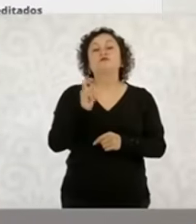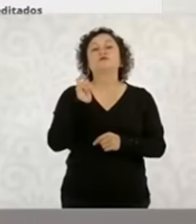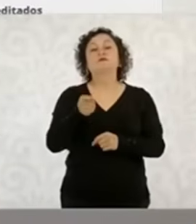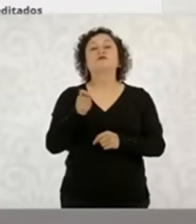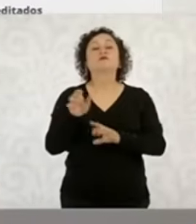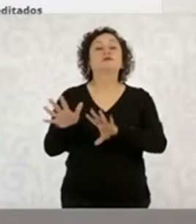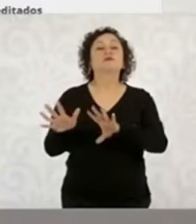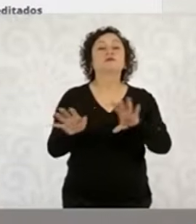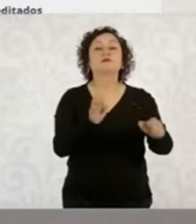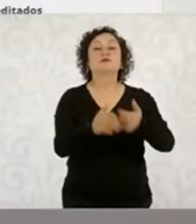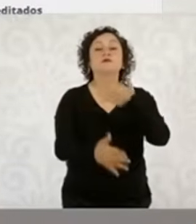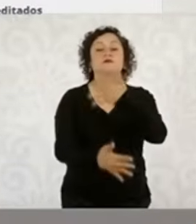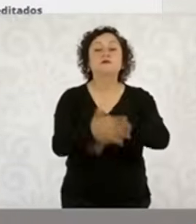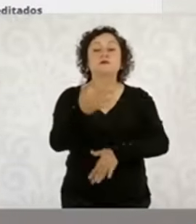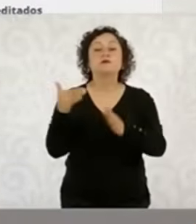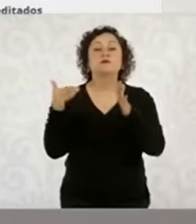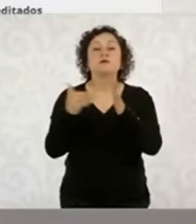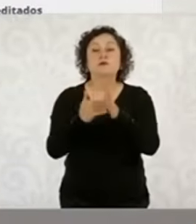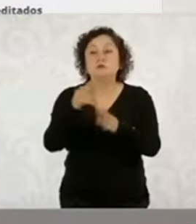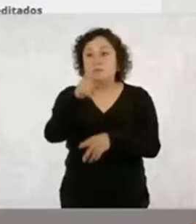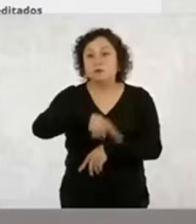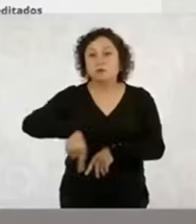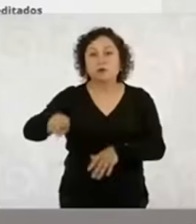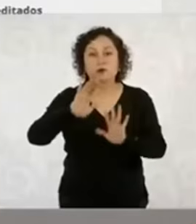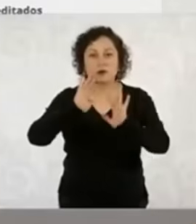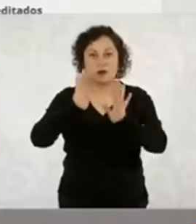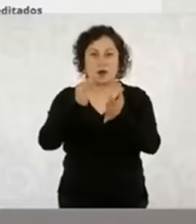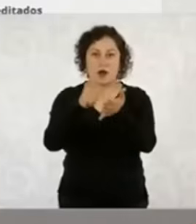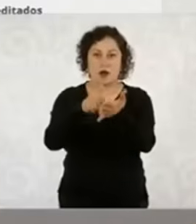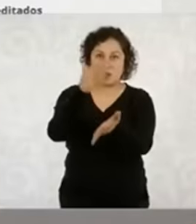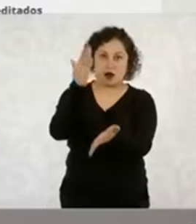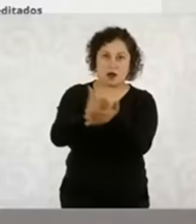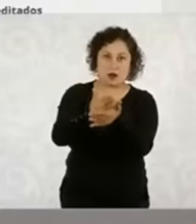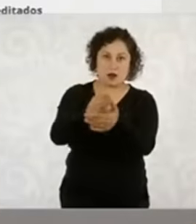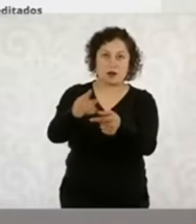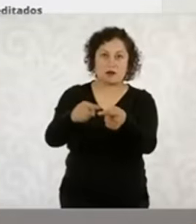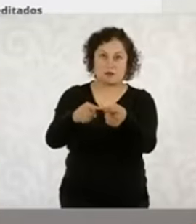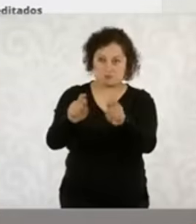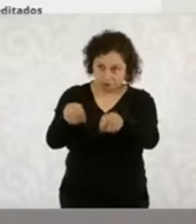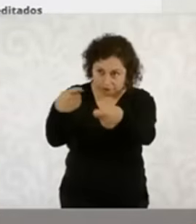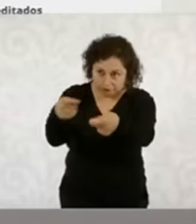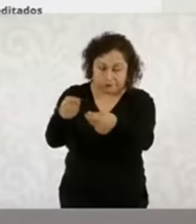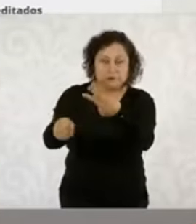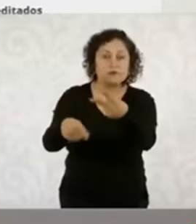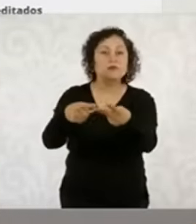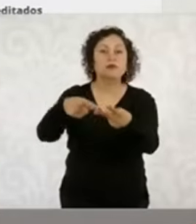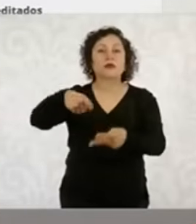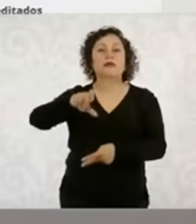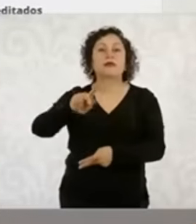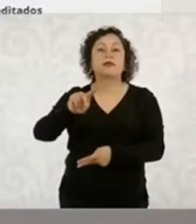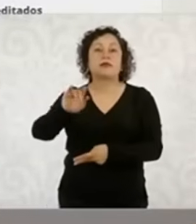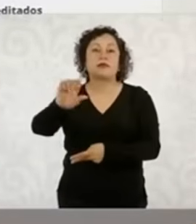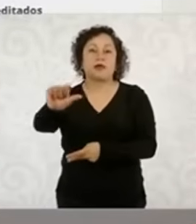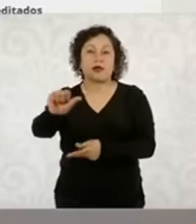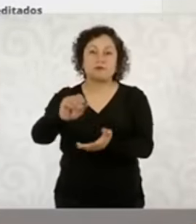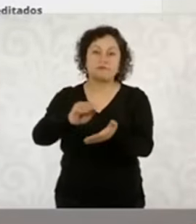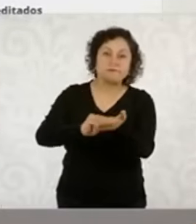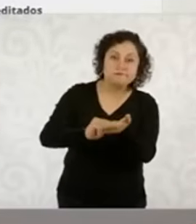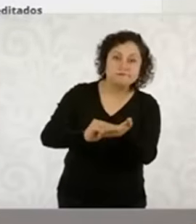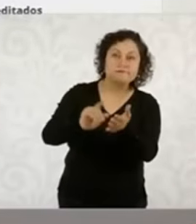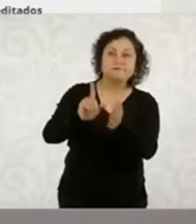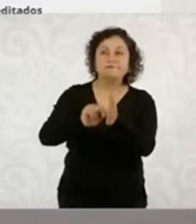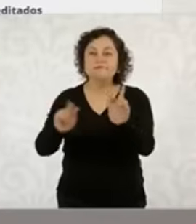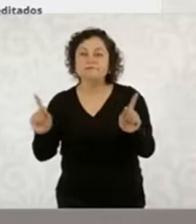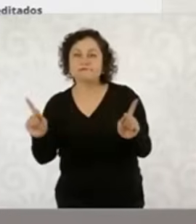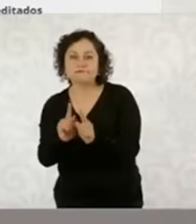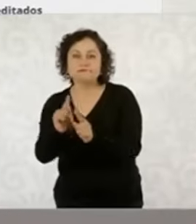915.000 ya recibieron congelamiento y quita de interés, de saldo y de mensualidades. Estos ya